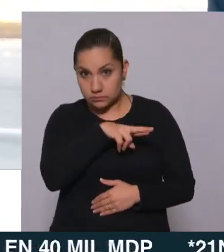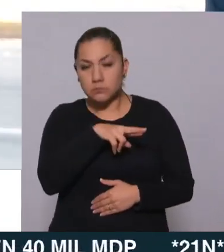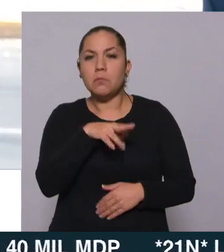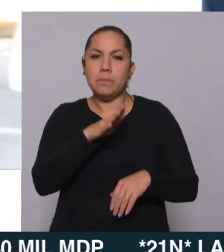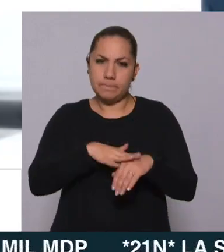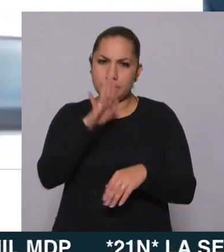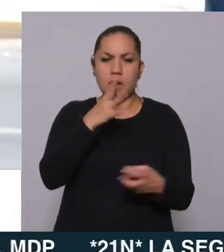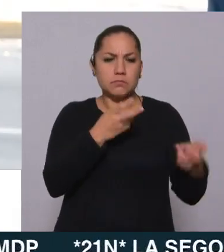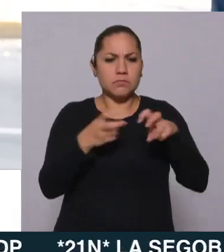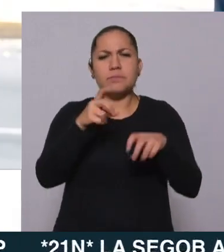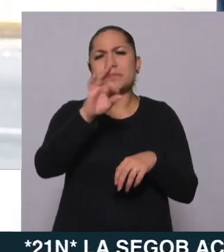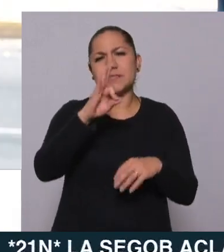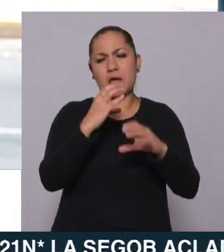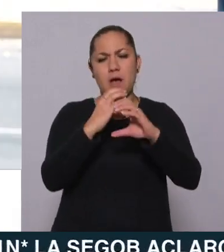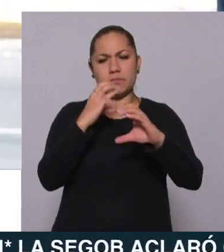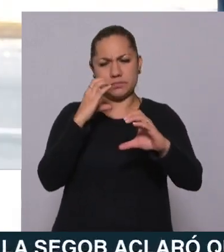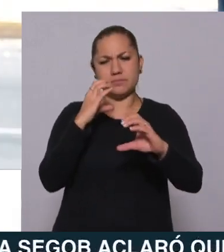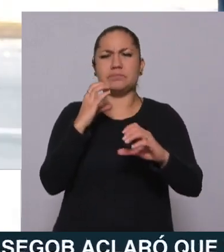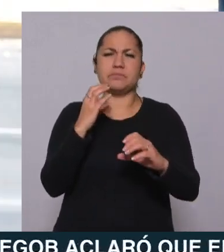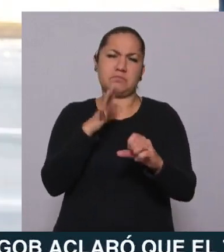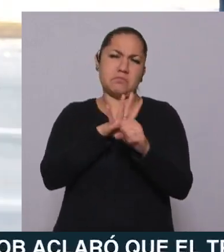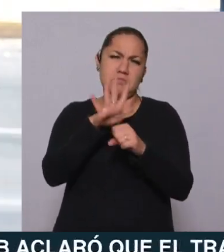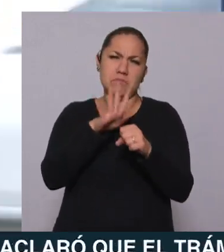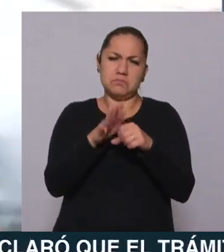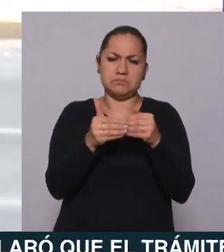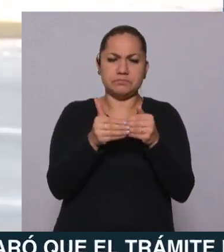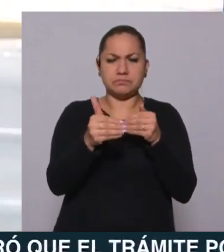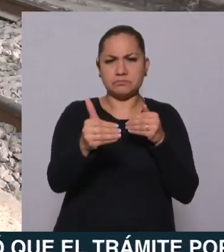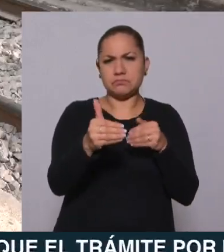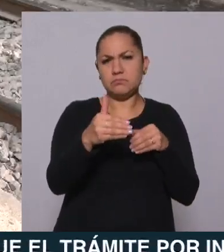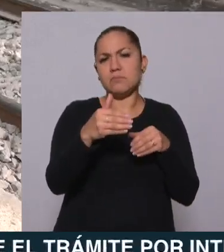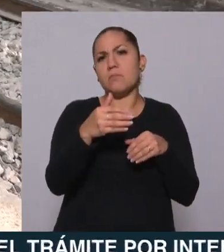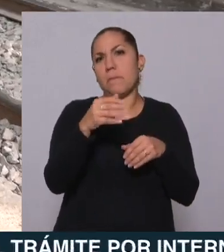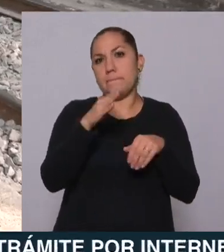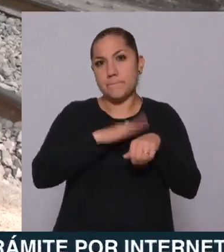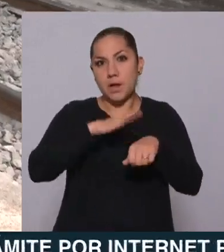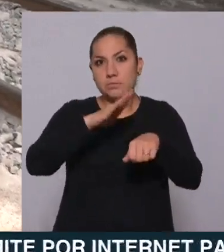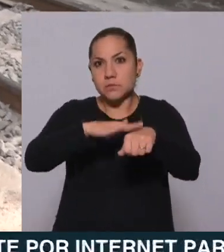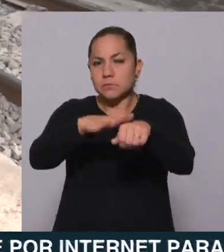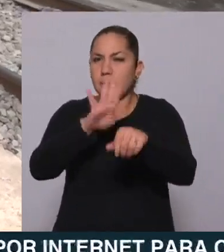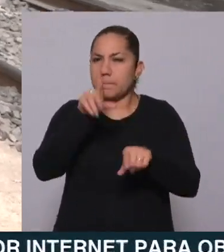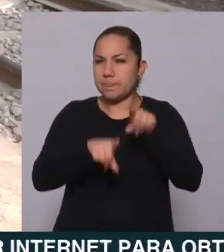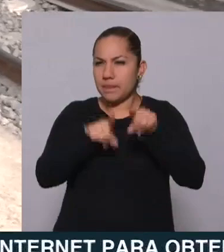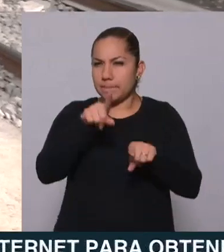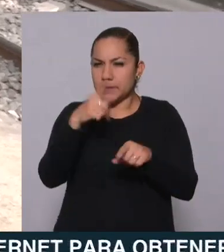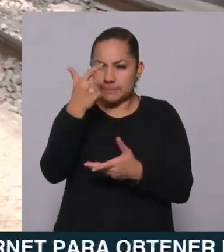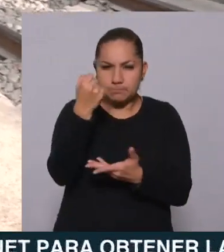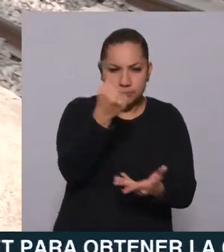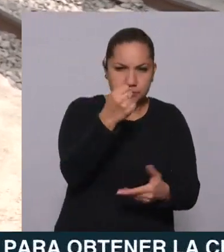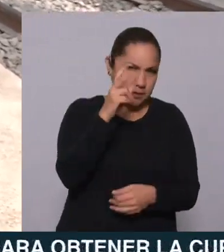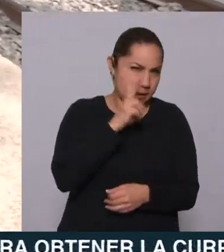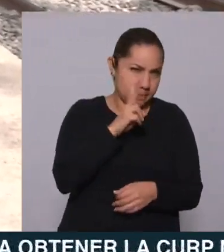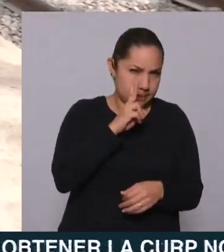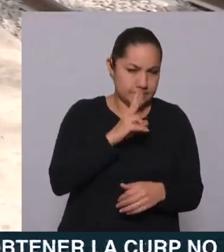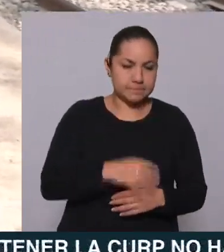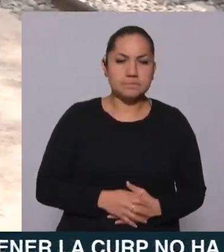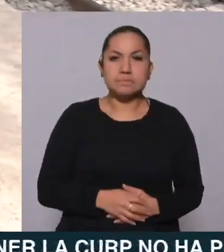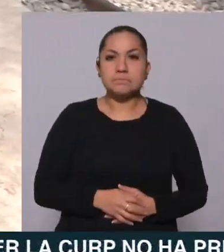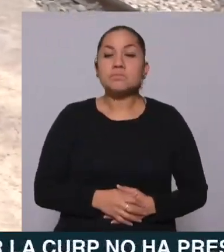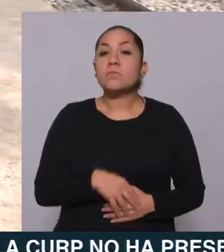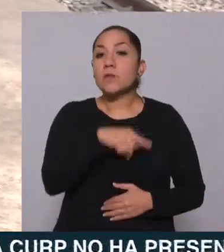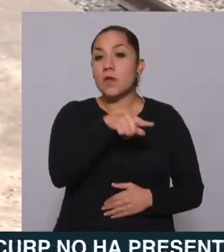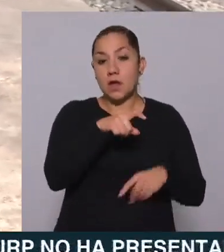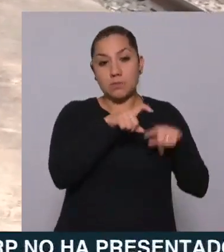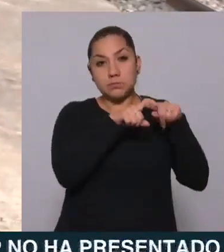no ya sería una evaluación de acuerdo al presupuesto de la ciudad. La vía que daba servicio en el tren ligero tenía más